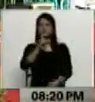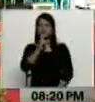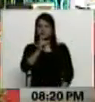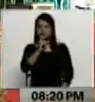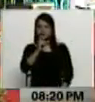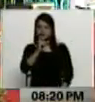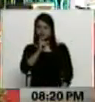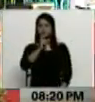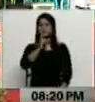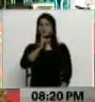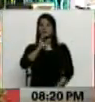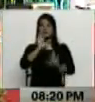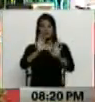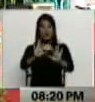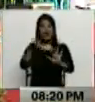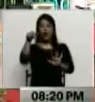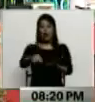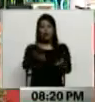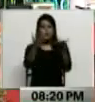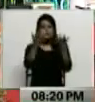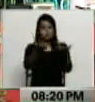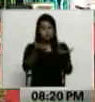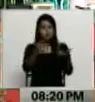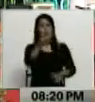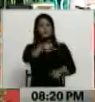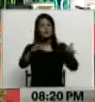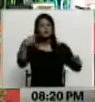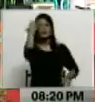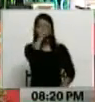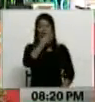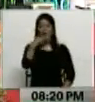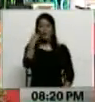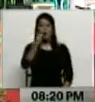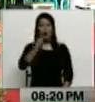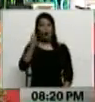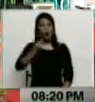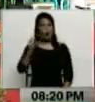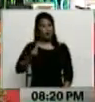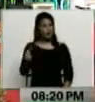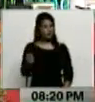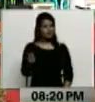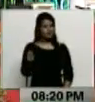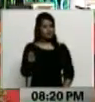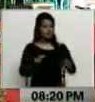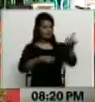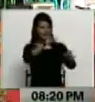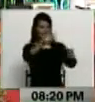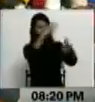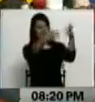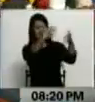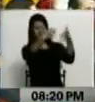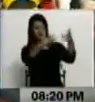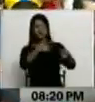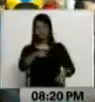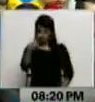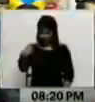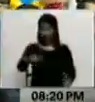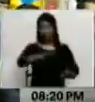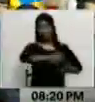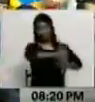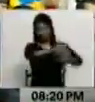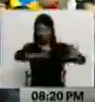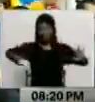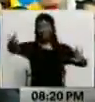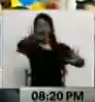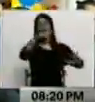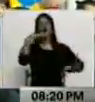con nosotros estamos cargados de juventud aquí hoy aquí están los